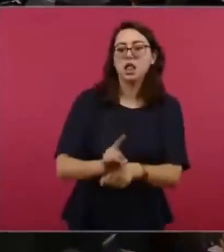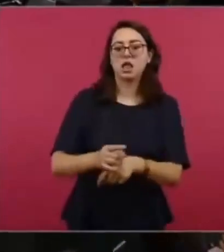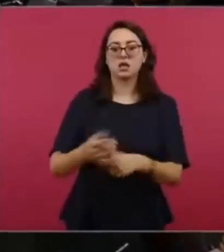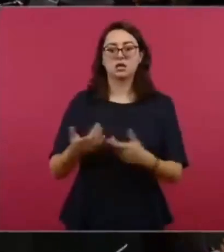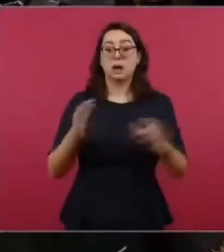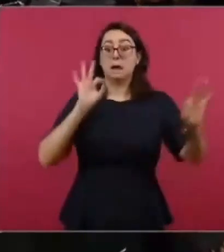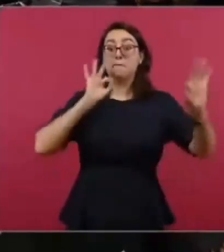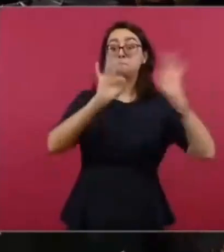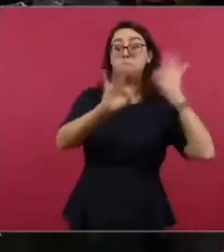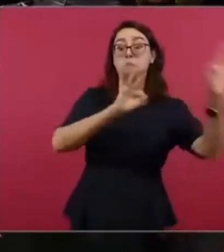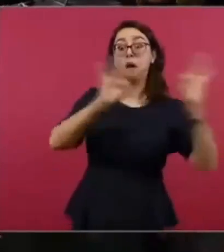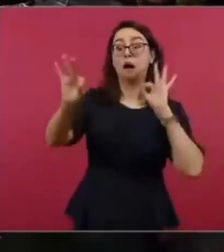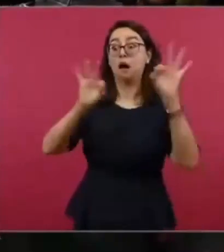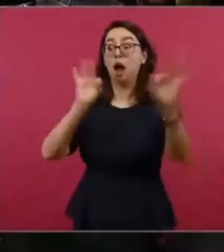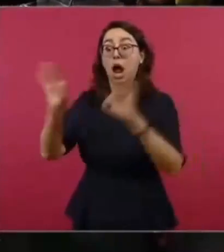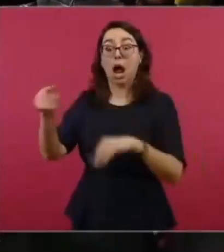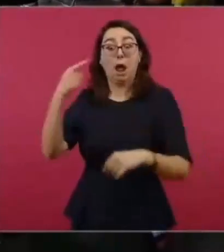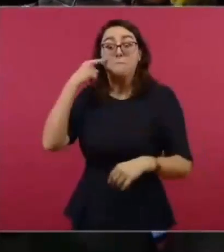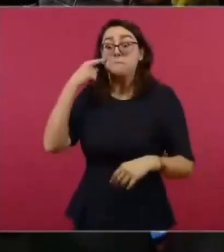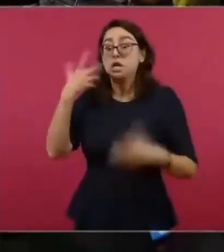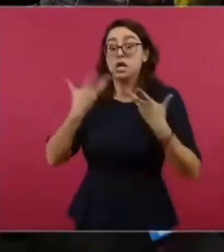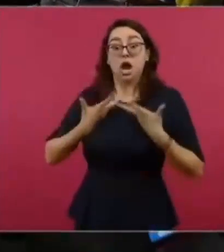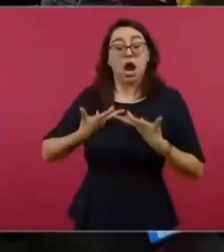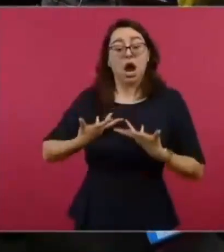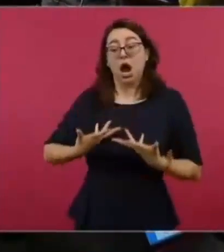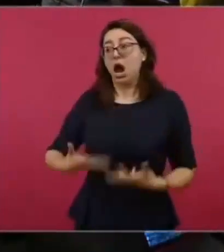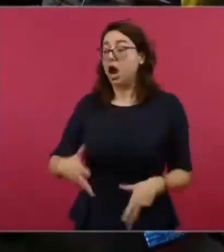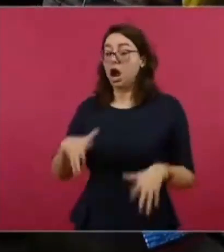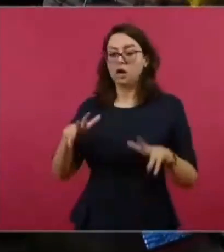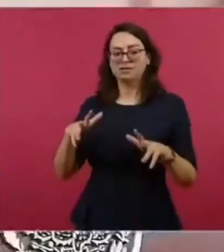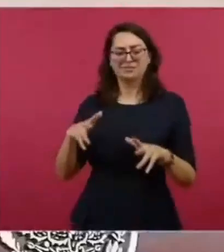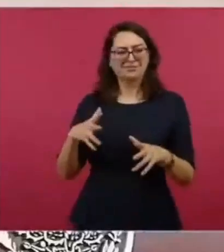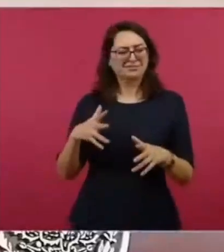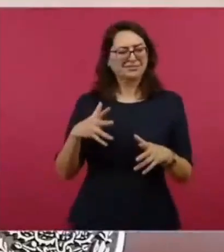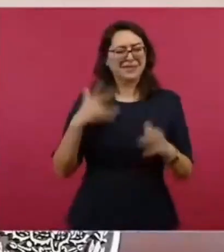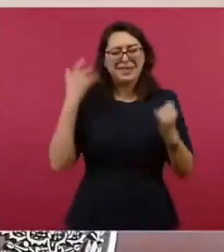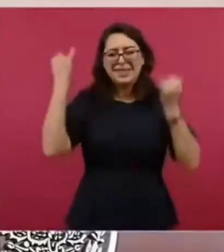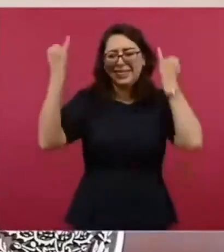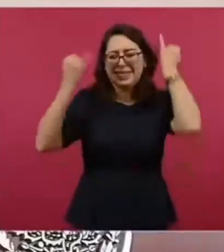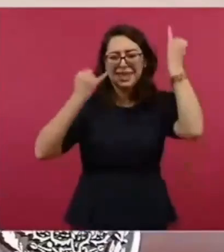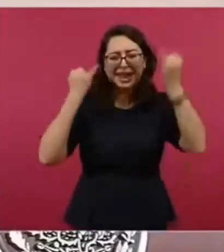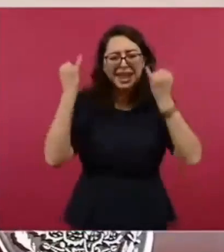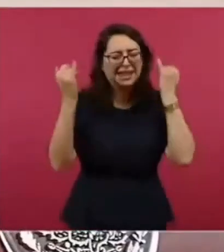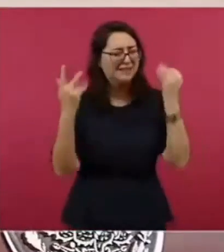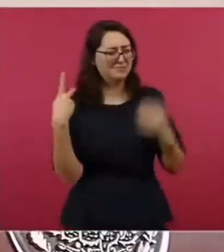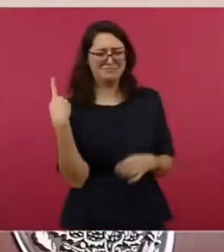meter en el imaginario colectivo algo que no existe,